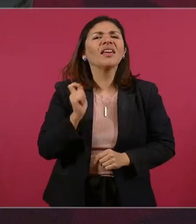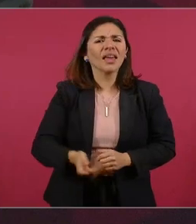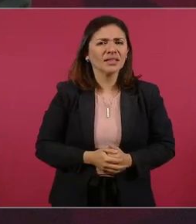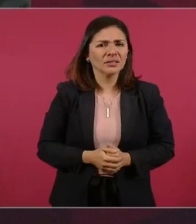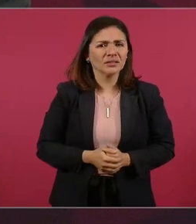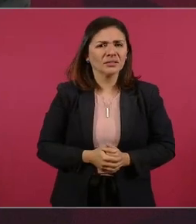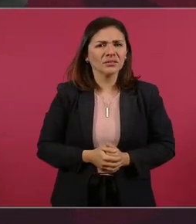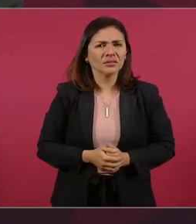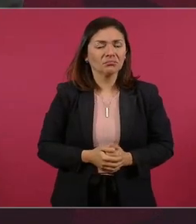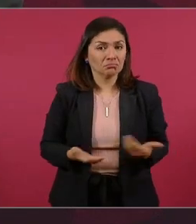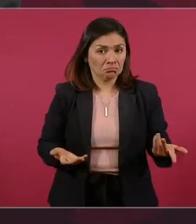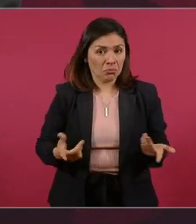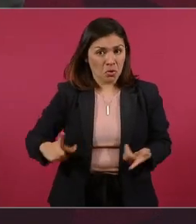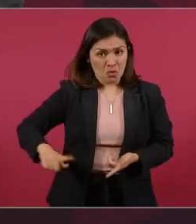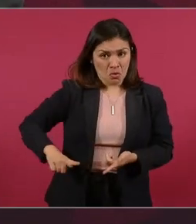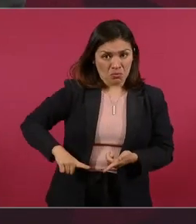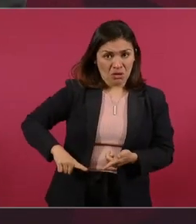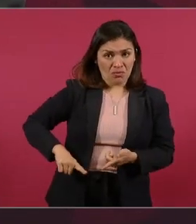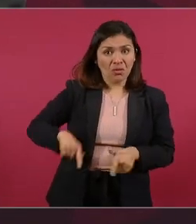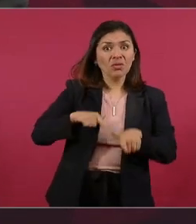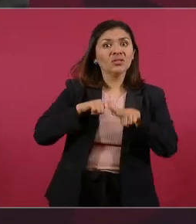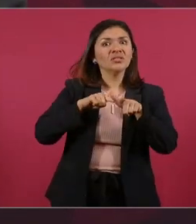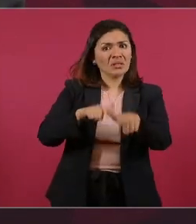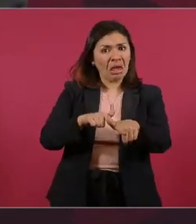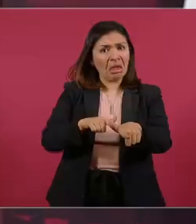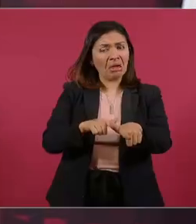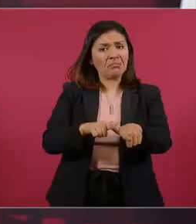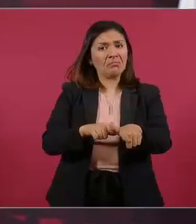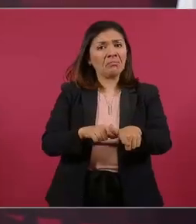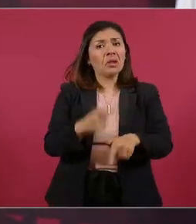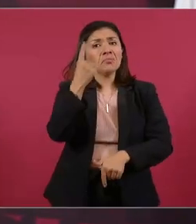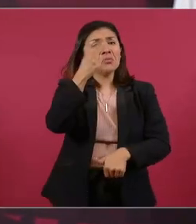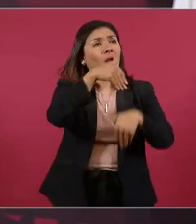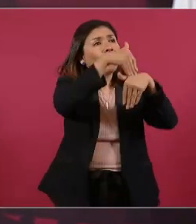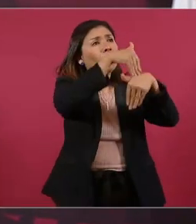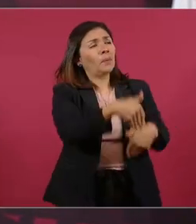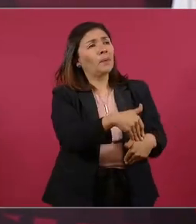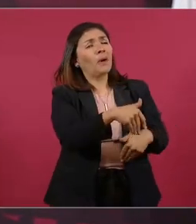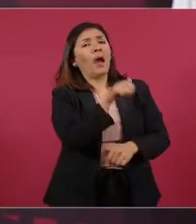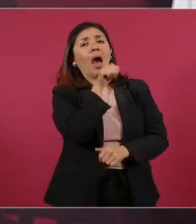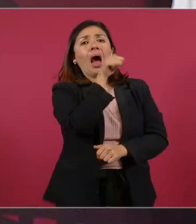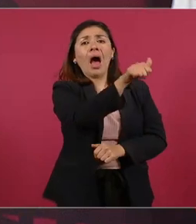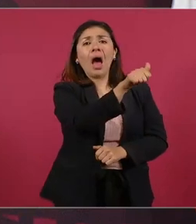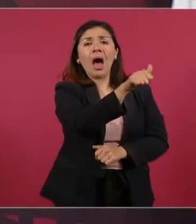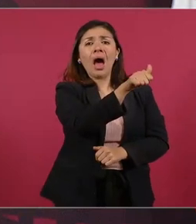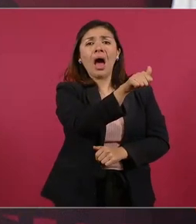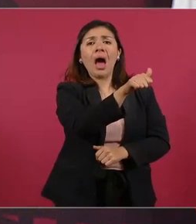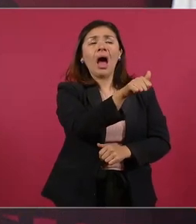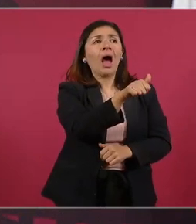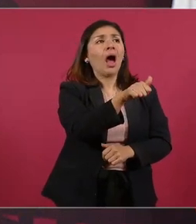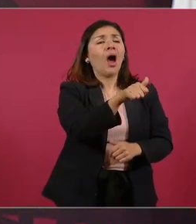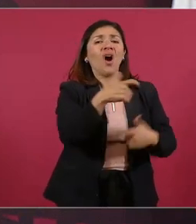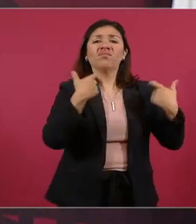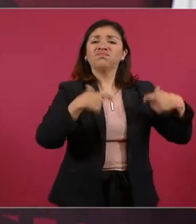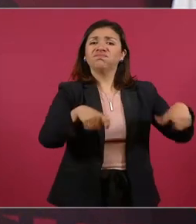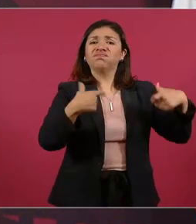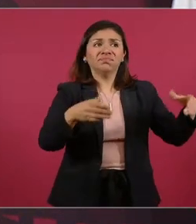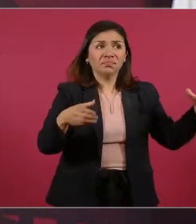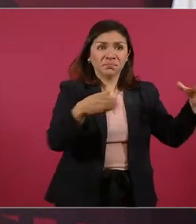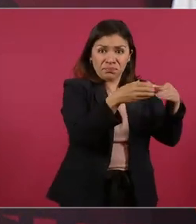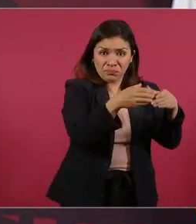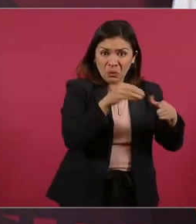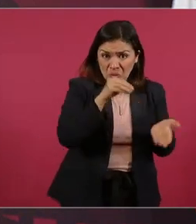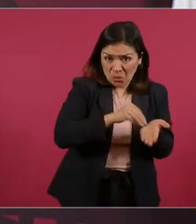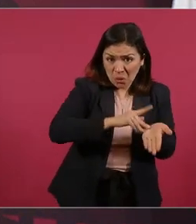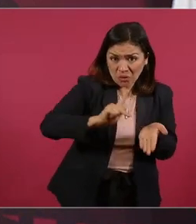¿Que el gobierno siga siendo un comité al servicio como era antes de una minoría?